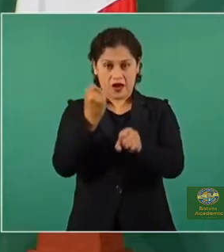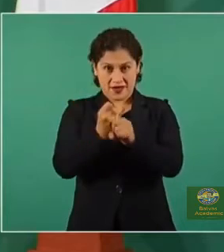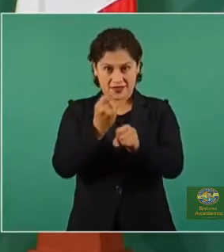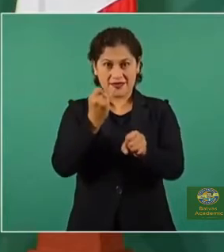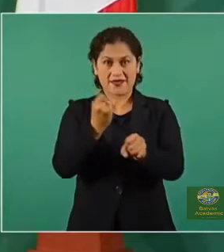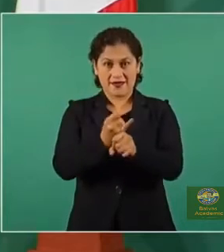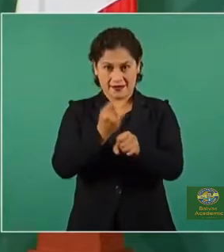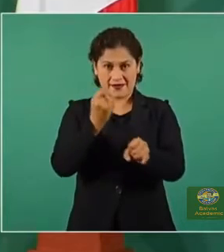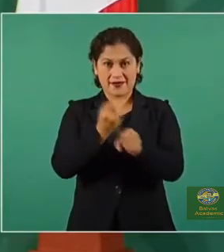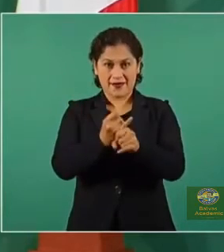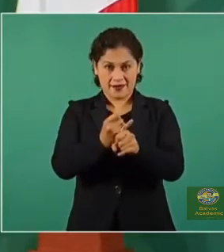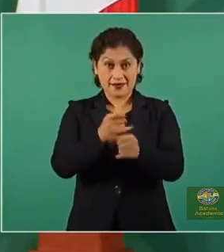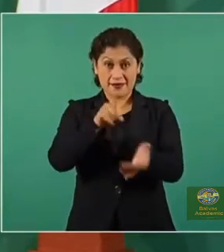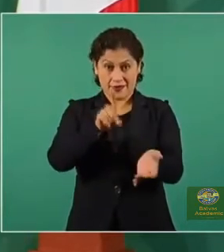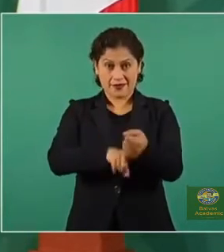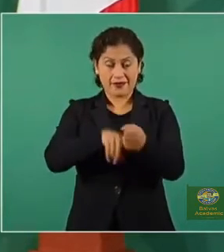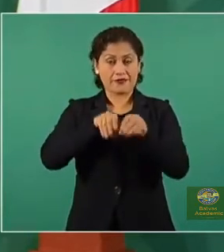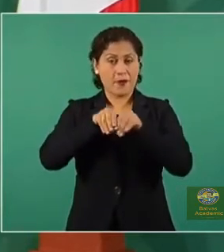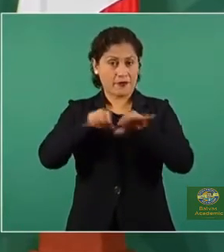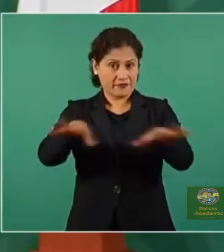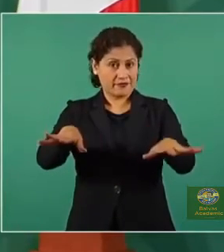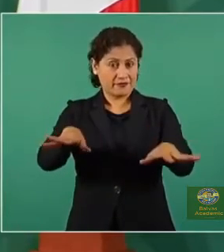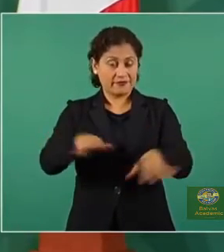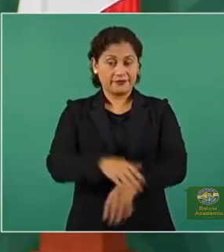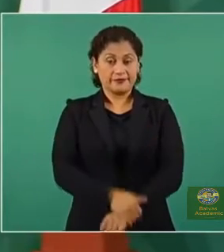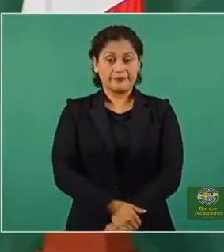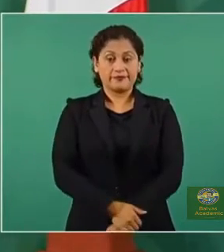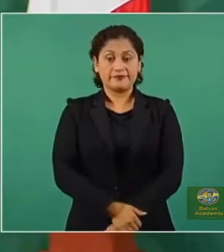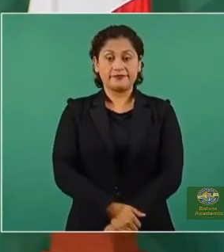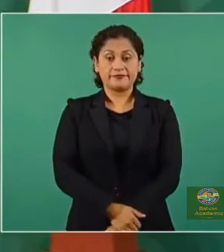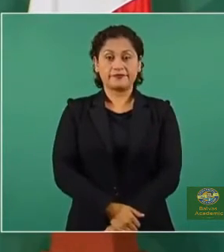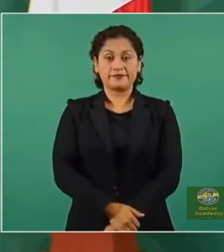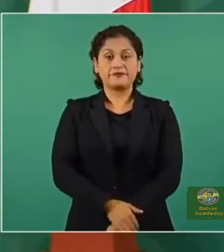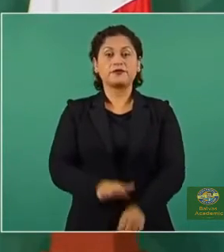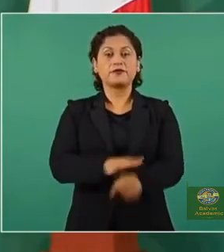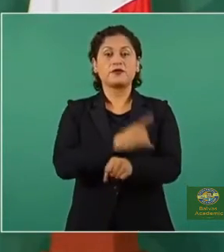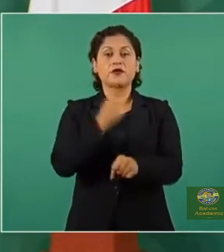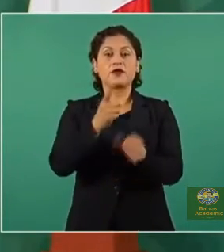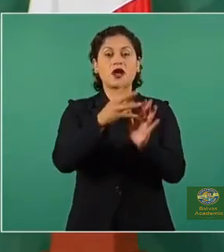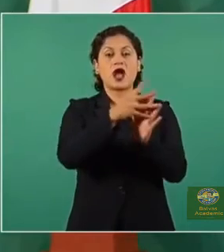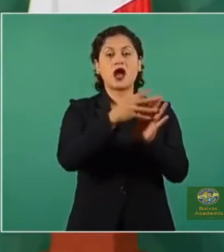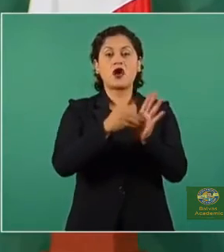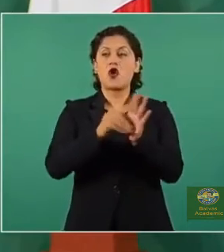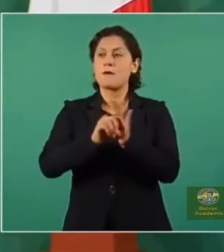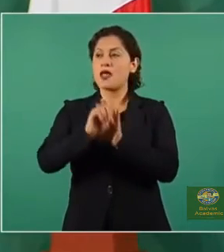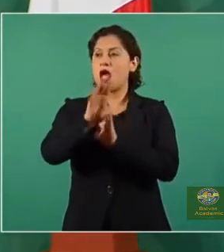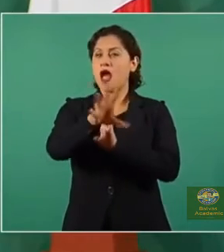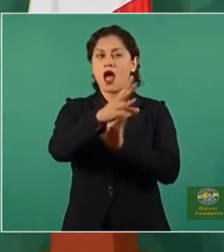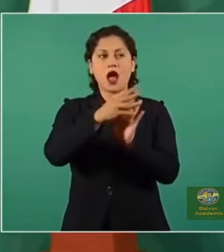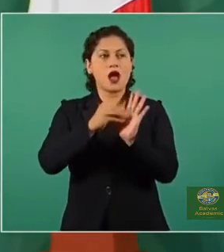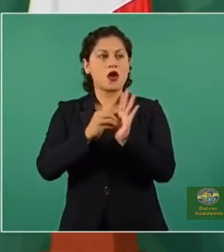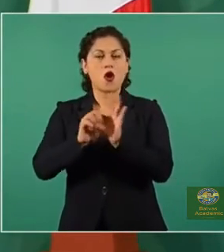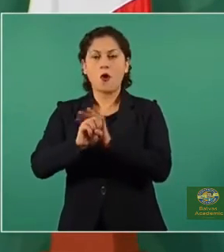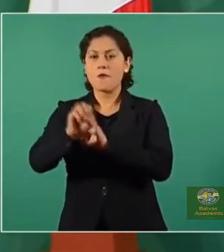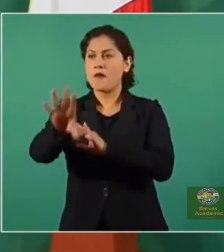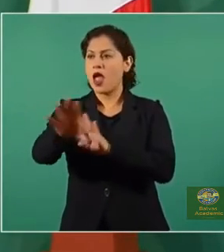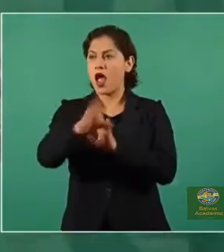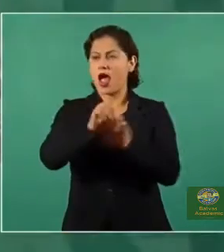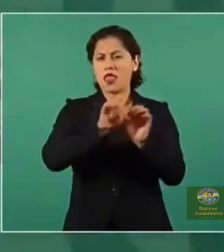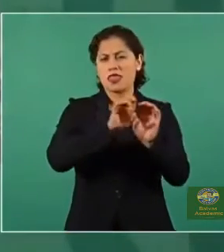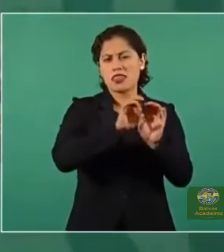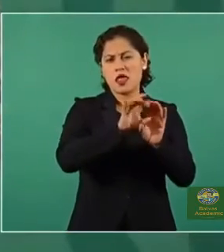Entonces se copian ¿cómo le llaman a eso?